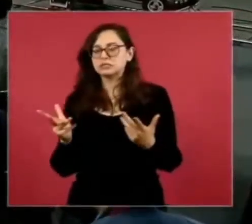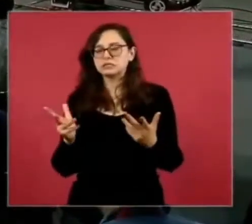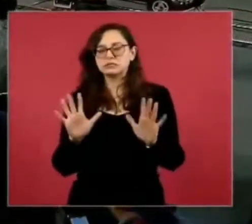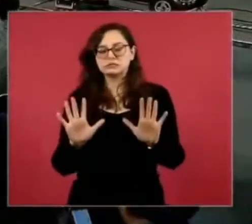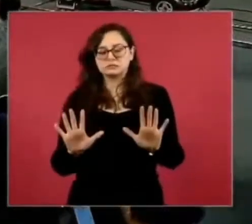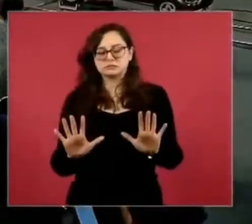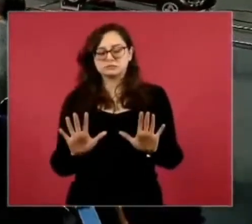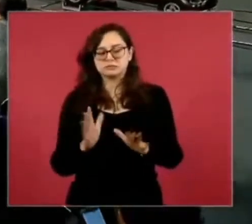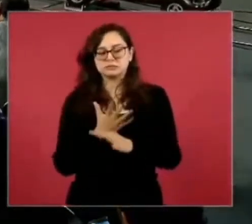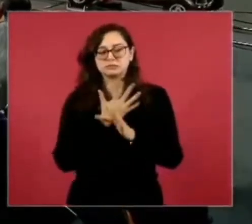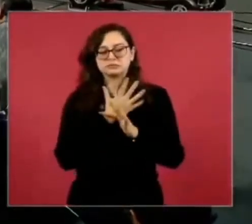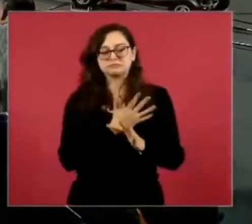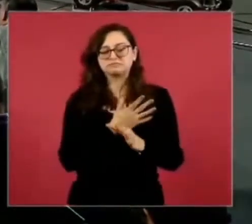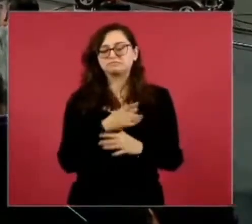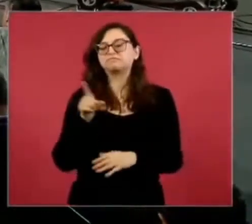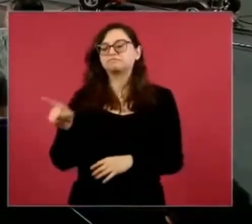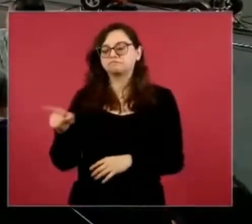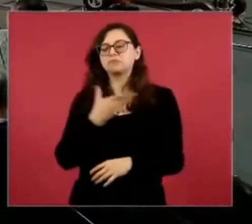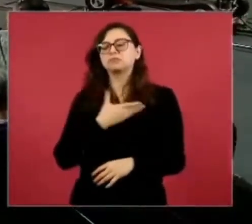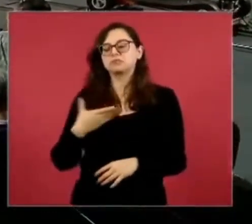Cárdenas tenía razón